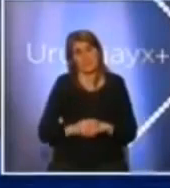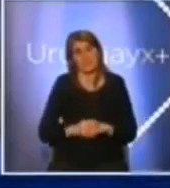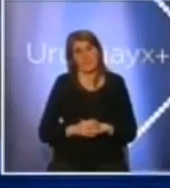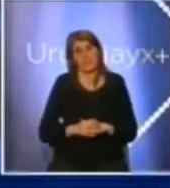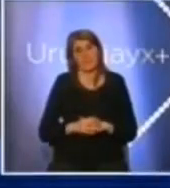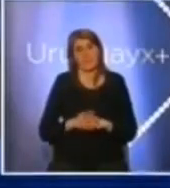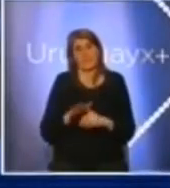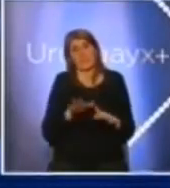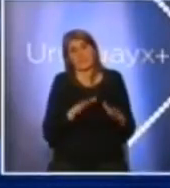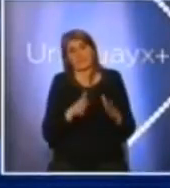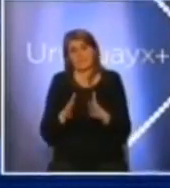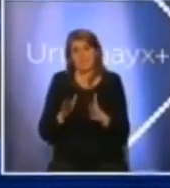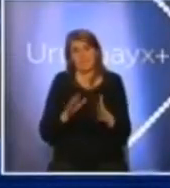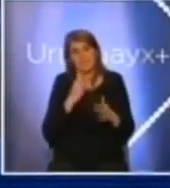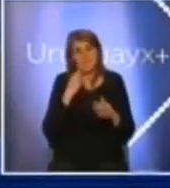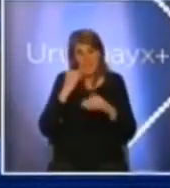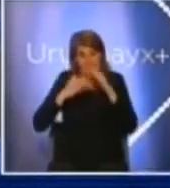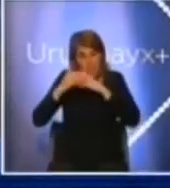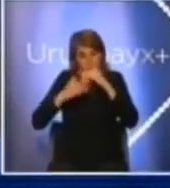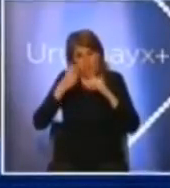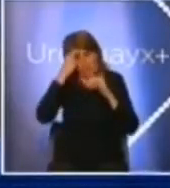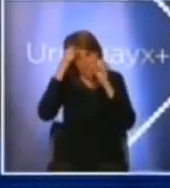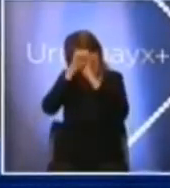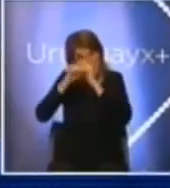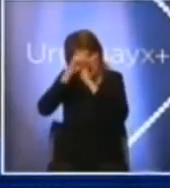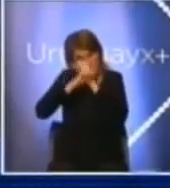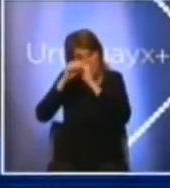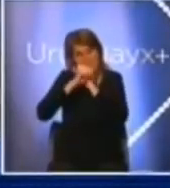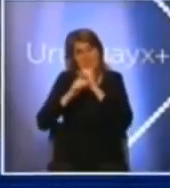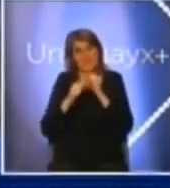si estimamos el desarrollo científico-tecnológico como